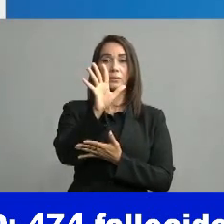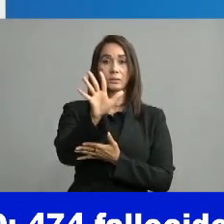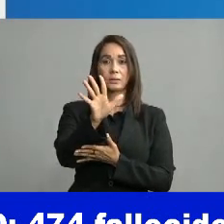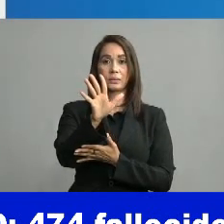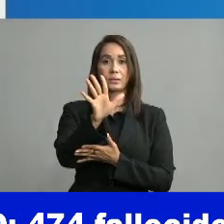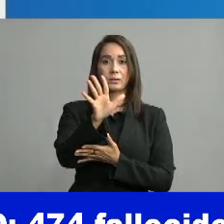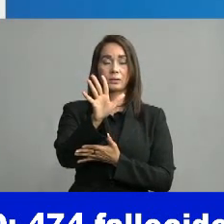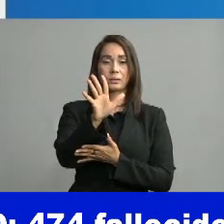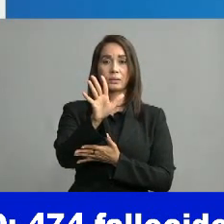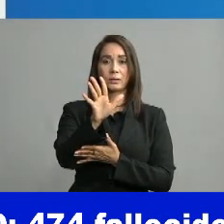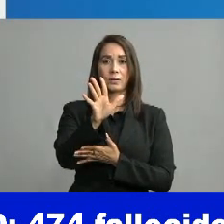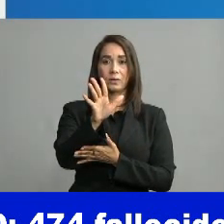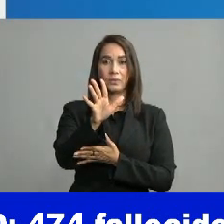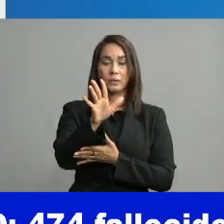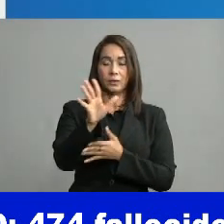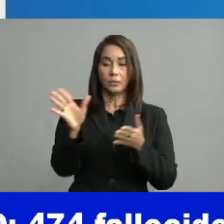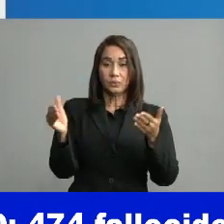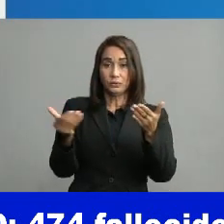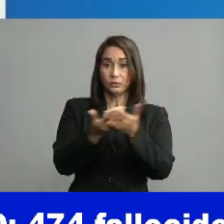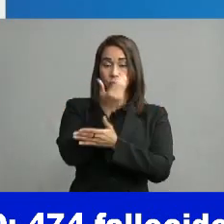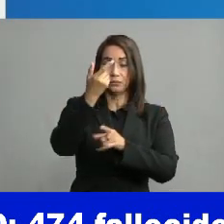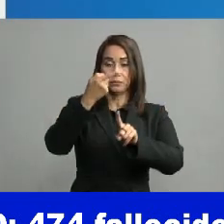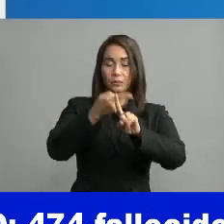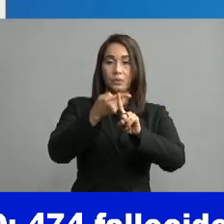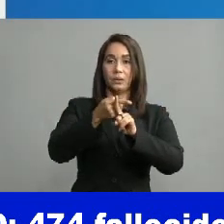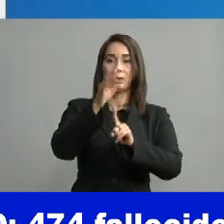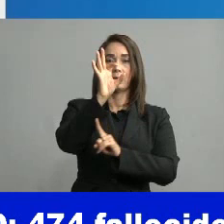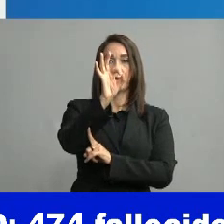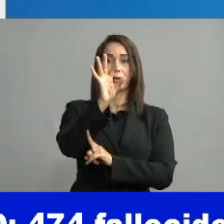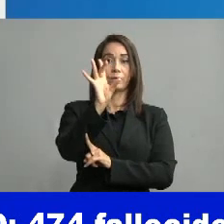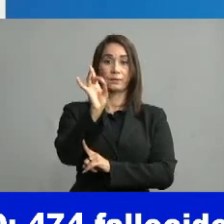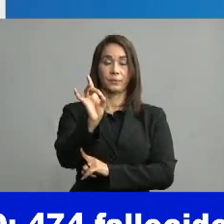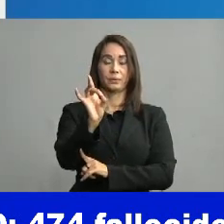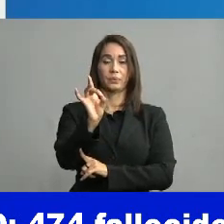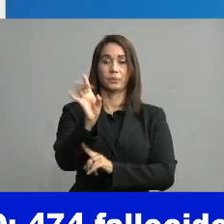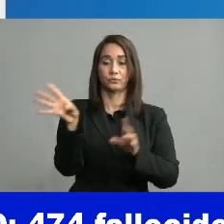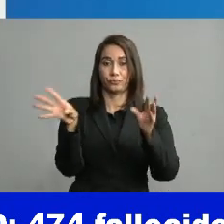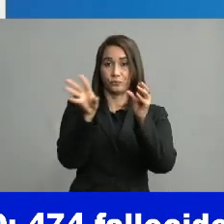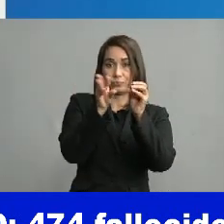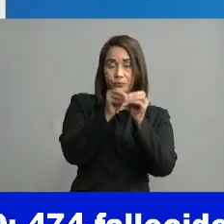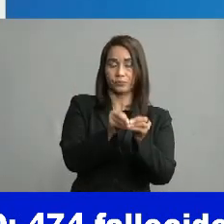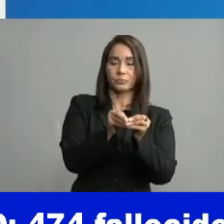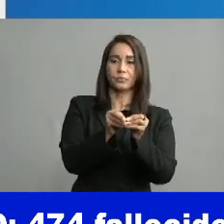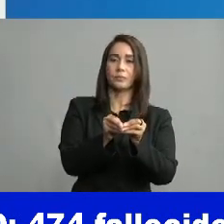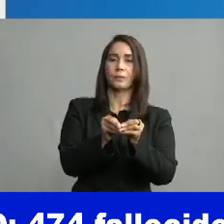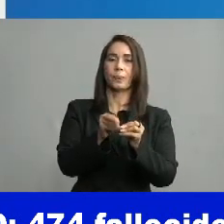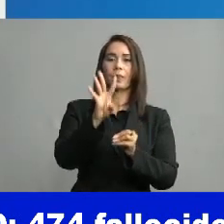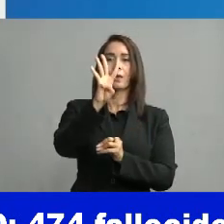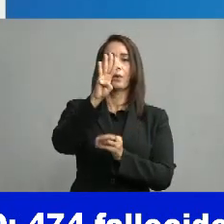18.785. Casos nuevos, 98. Total acumulados,